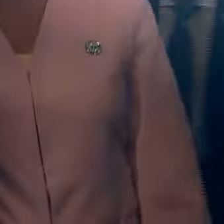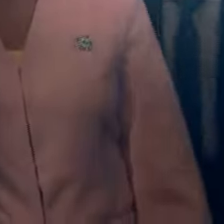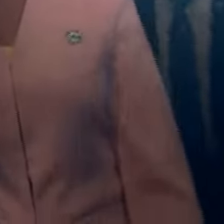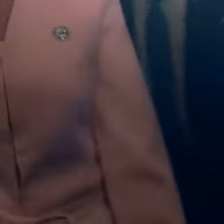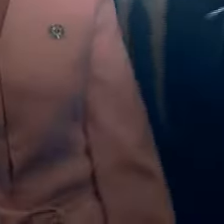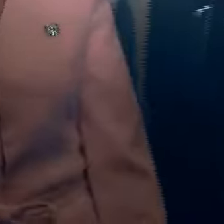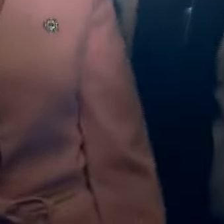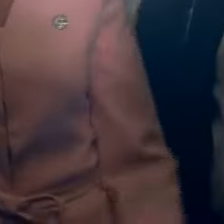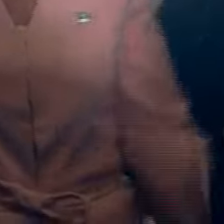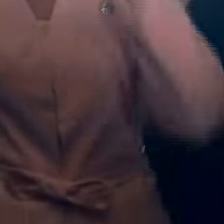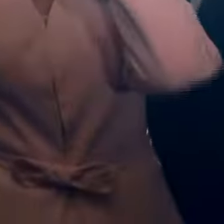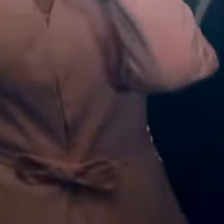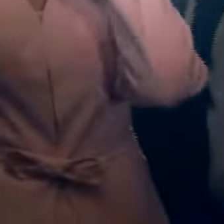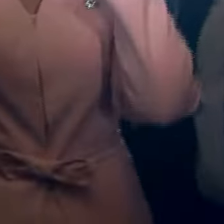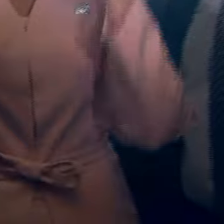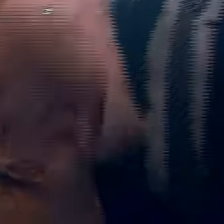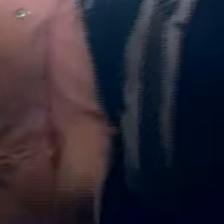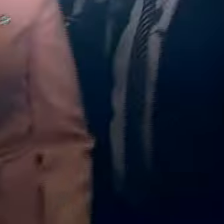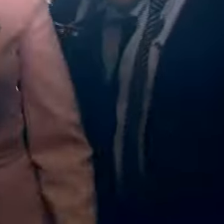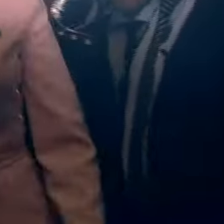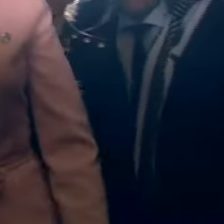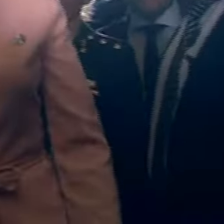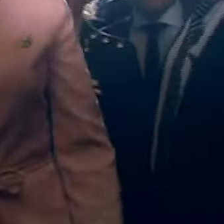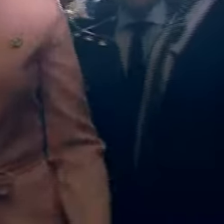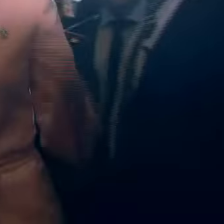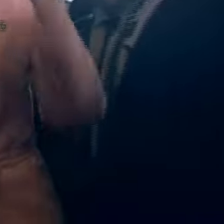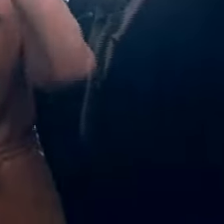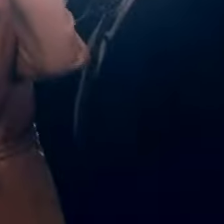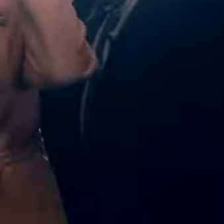llevar al presidente quieto.